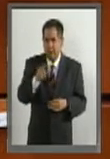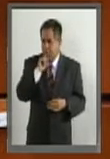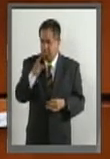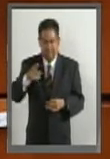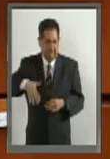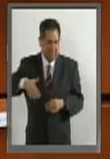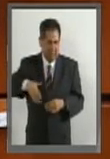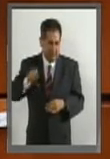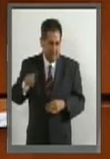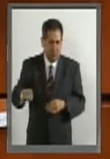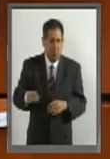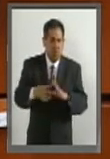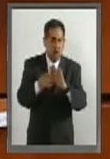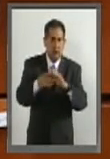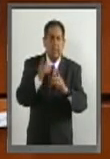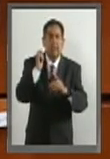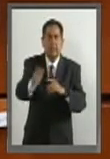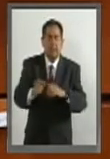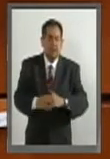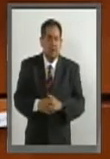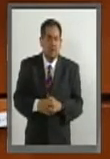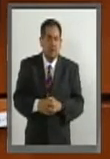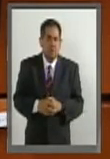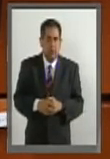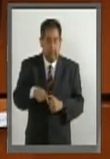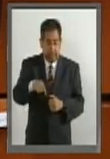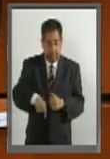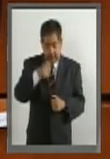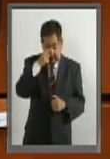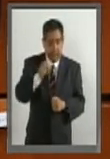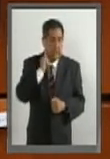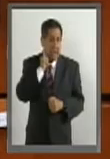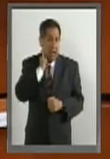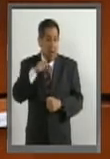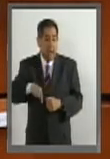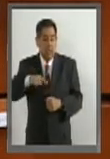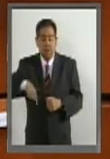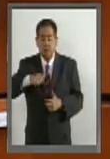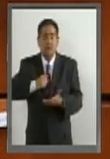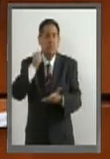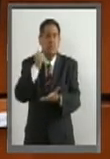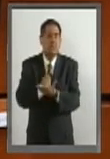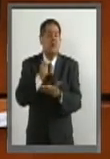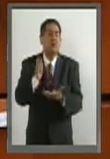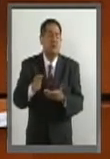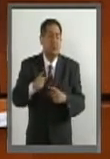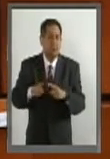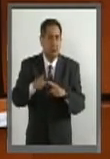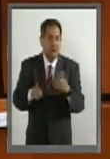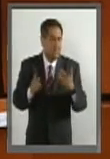momento, es la aprobación aquí en el Senado, aquí, de que